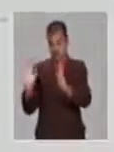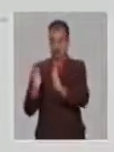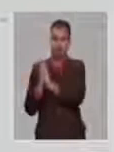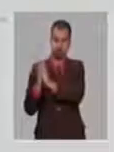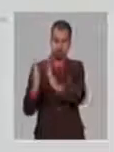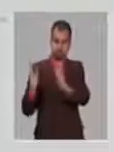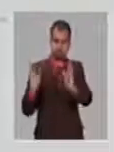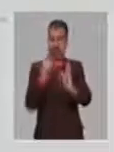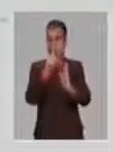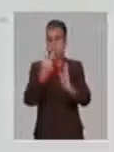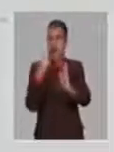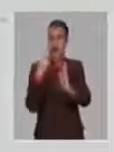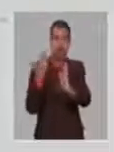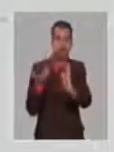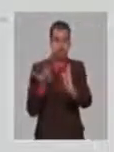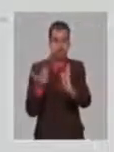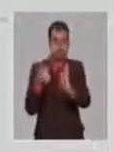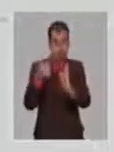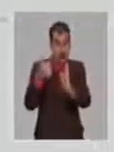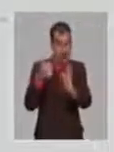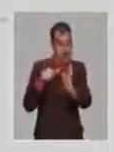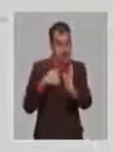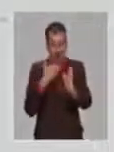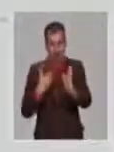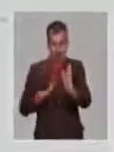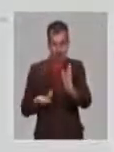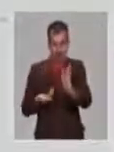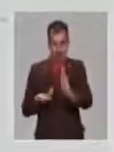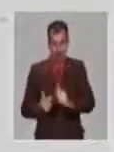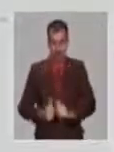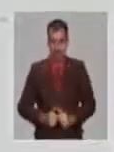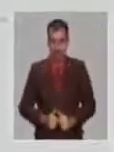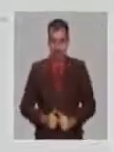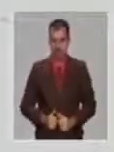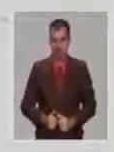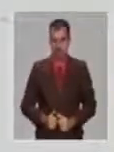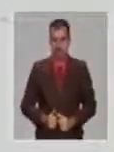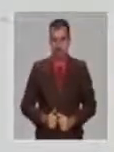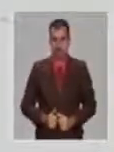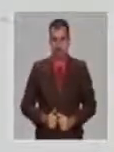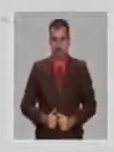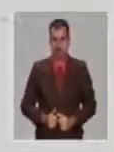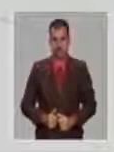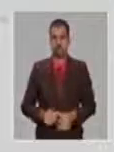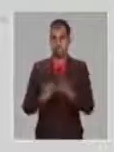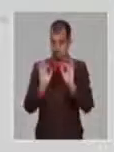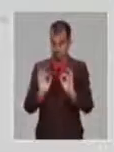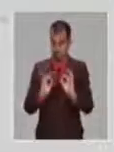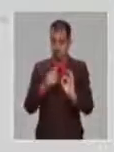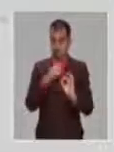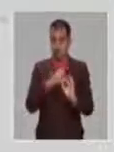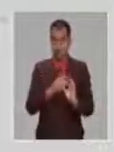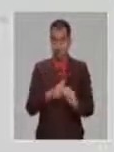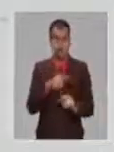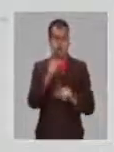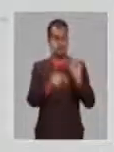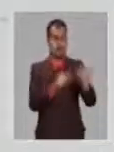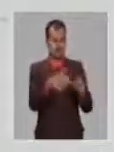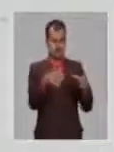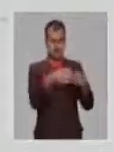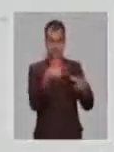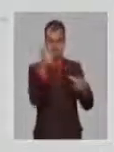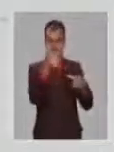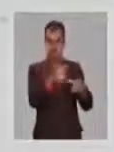que constituye la variable principal del estudio. Entonces, es aquí donde me quería referir. Los sujetos que reciban